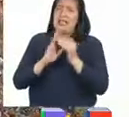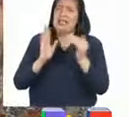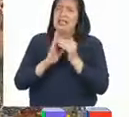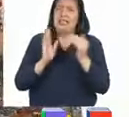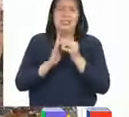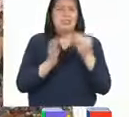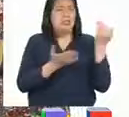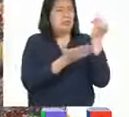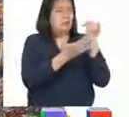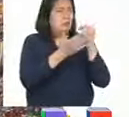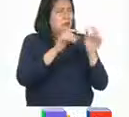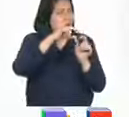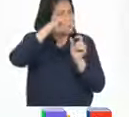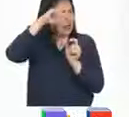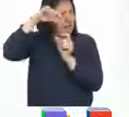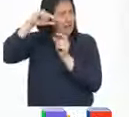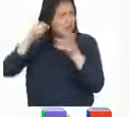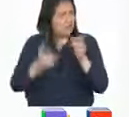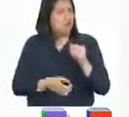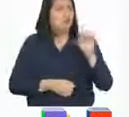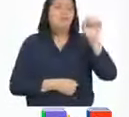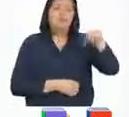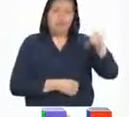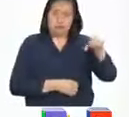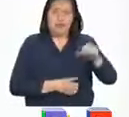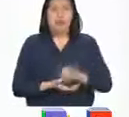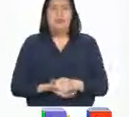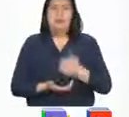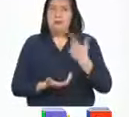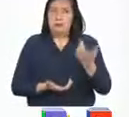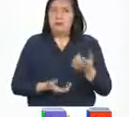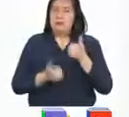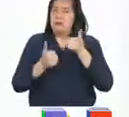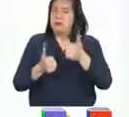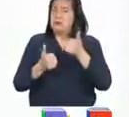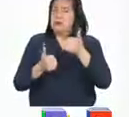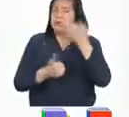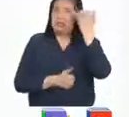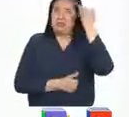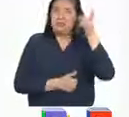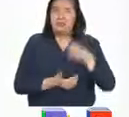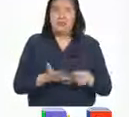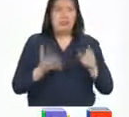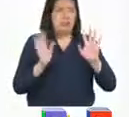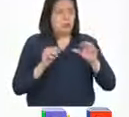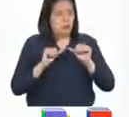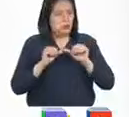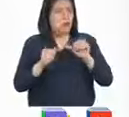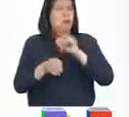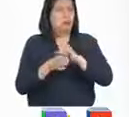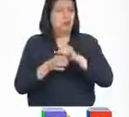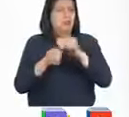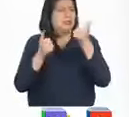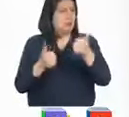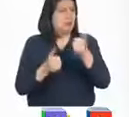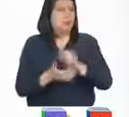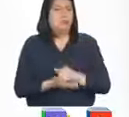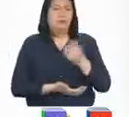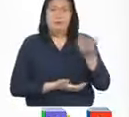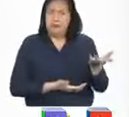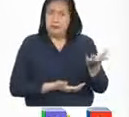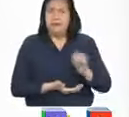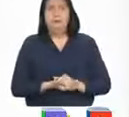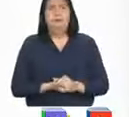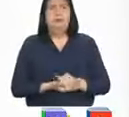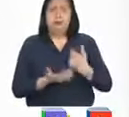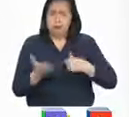los gráficos y representaciones? Claro, me parece una excelente idea que continúen su práctica. Y es